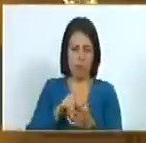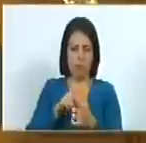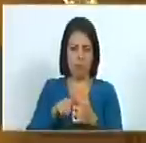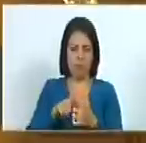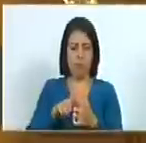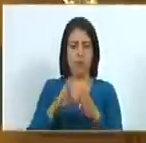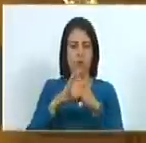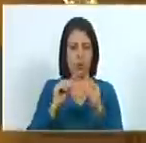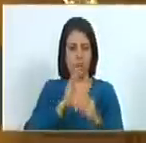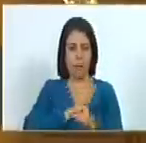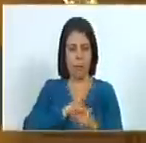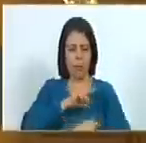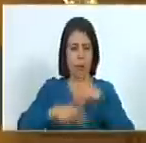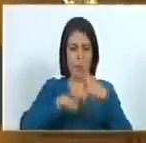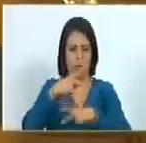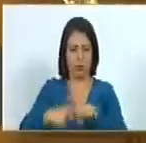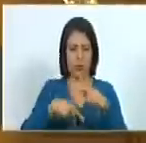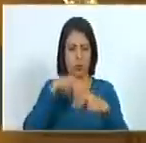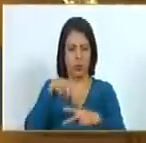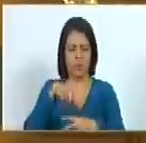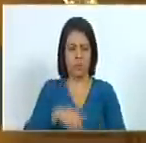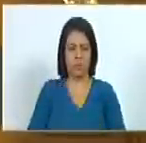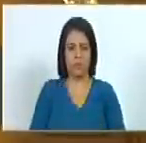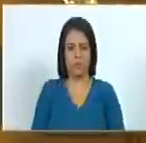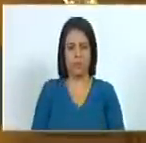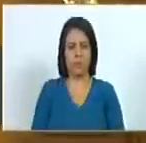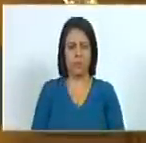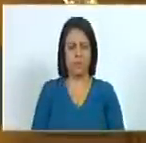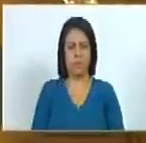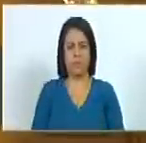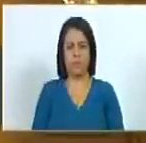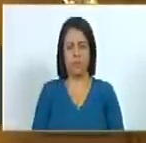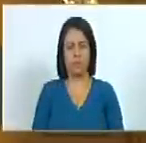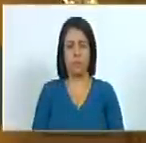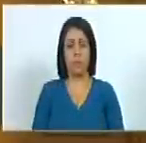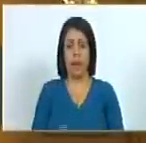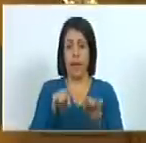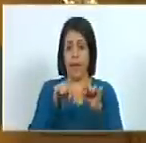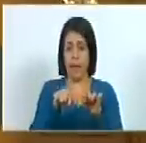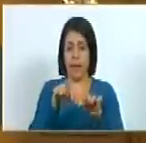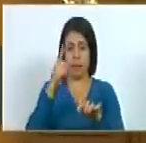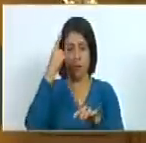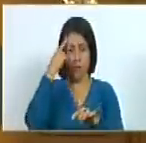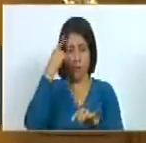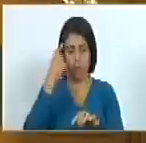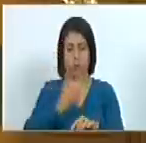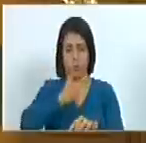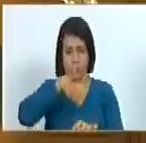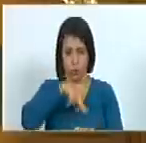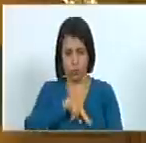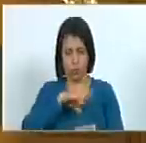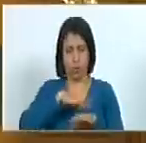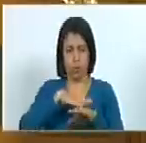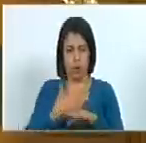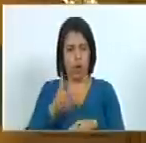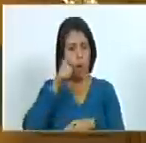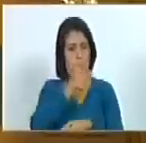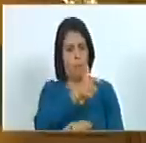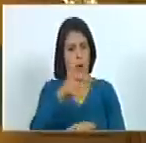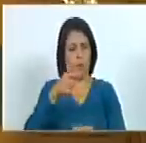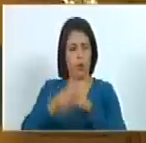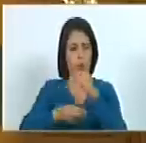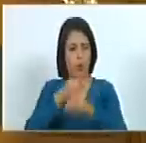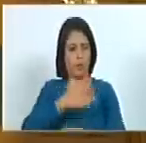de todo nuestro aparato productivo. Ya es sabido por nosotros, el pueblo lo